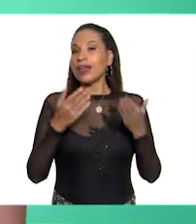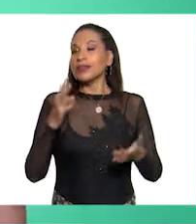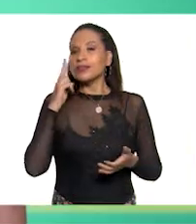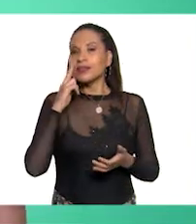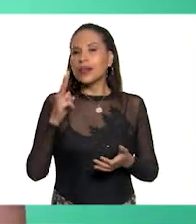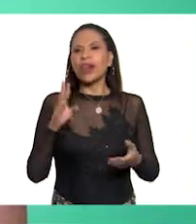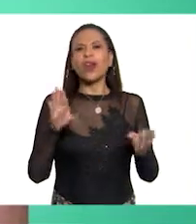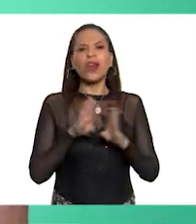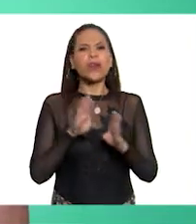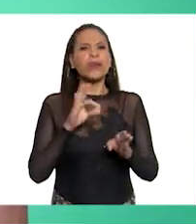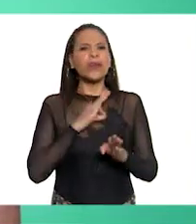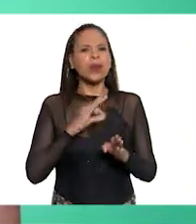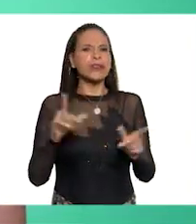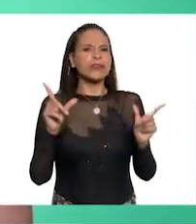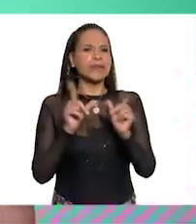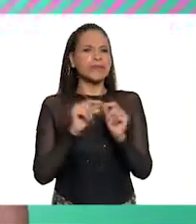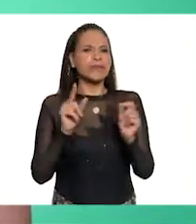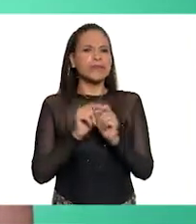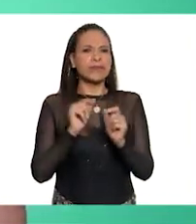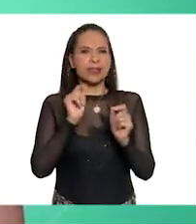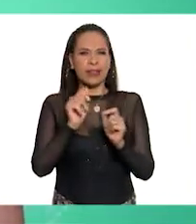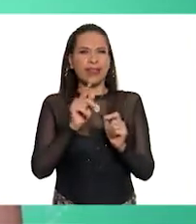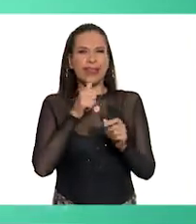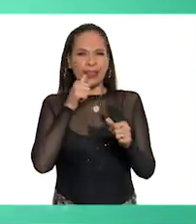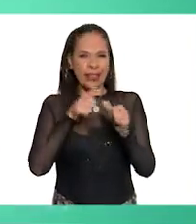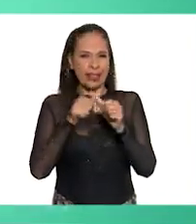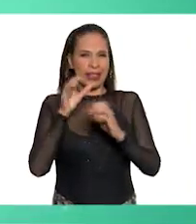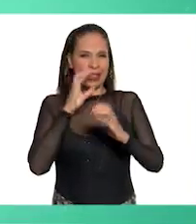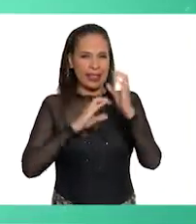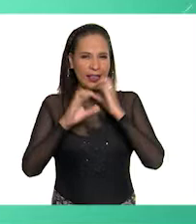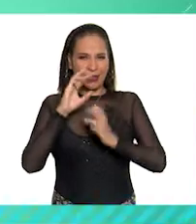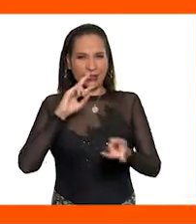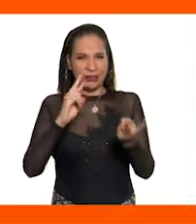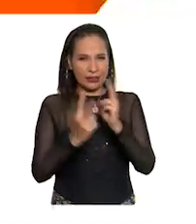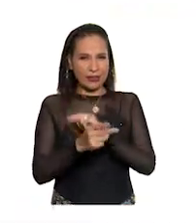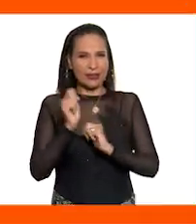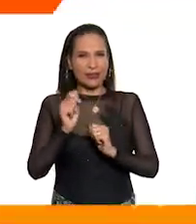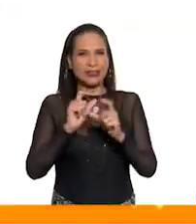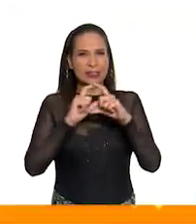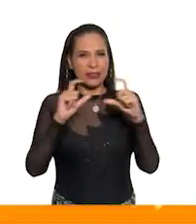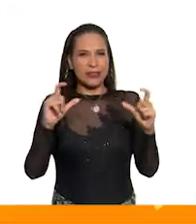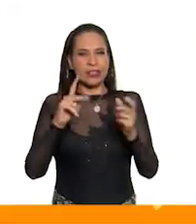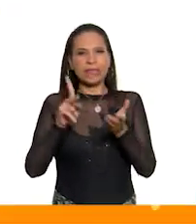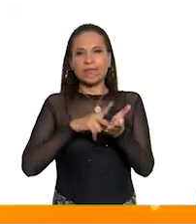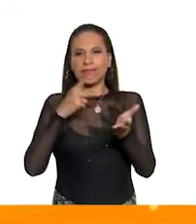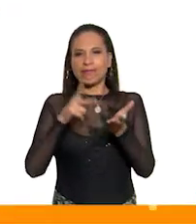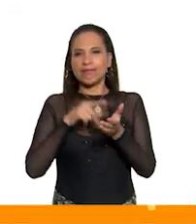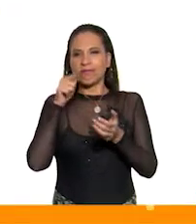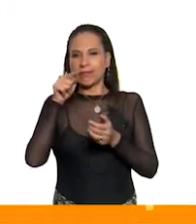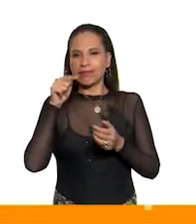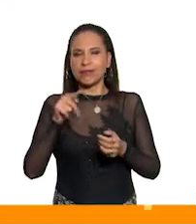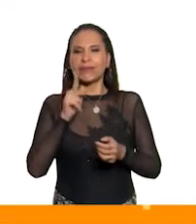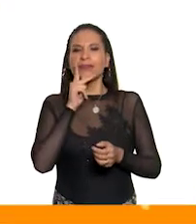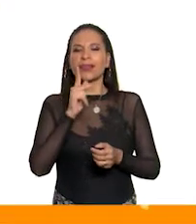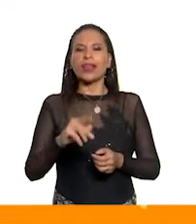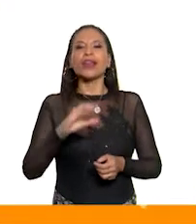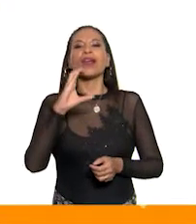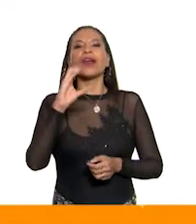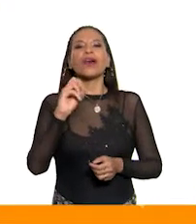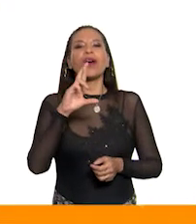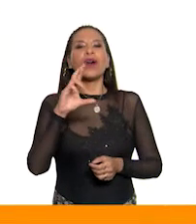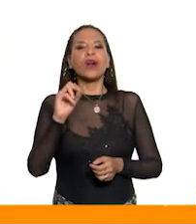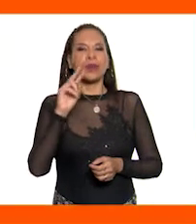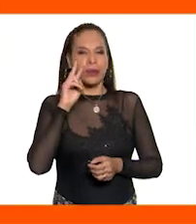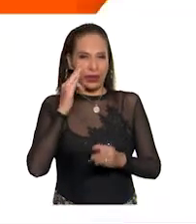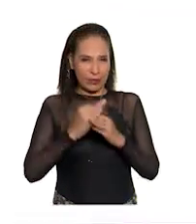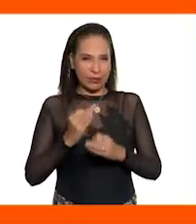veamos cómo podemos simplificar la letra de esta canción. Sustituye esos párrafos que se repiten por la palabra coro, como lo